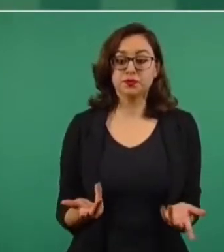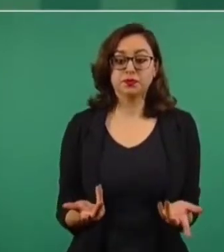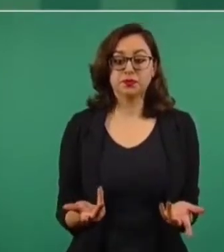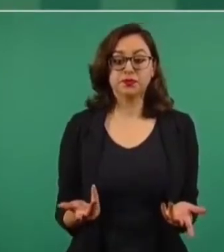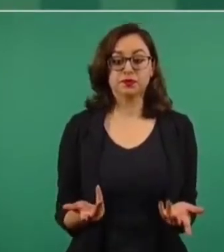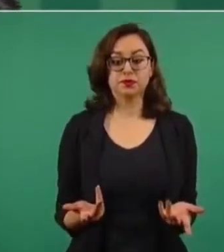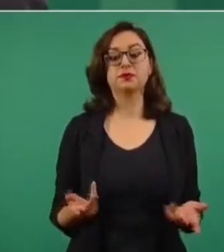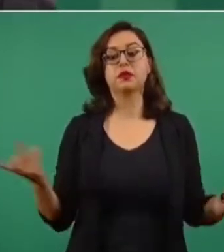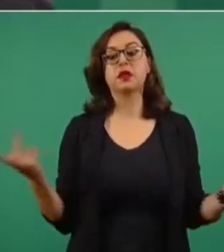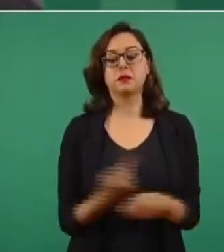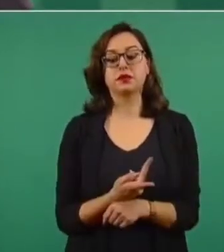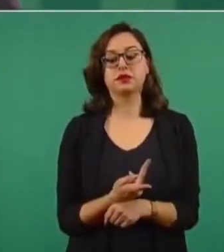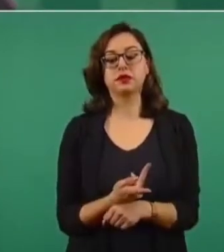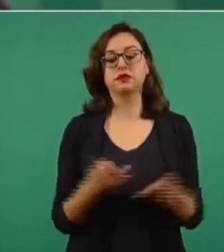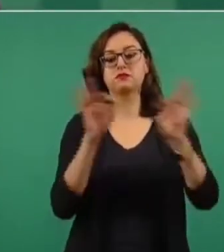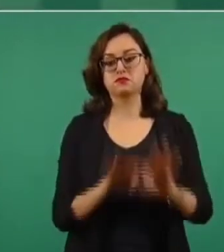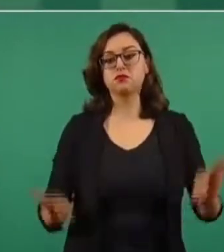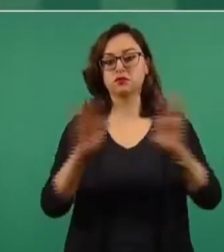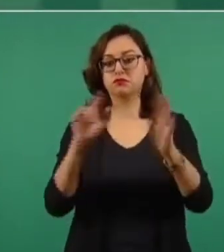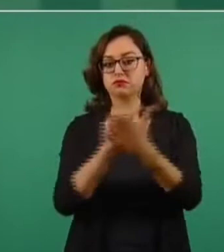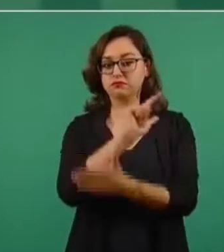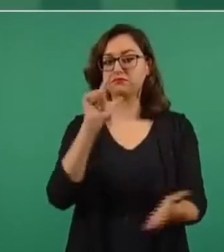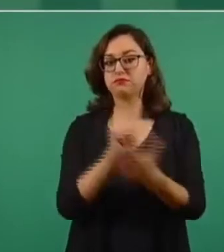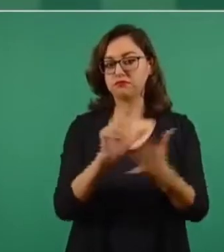necesitamos una reforma para que